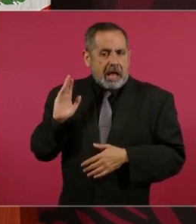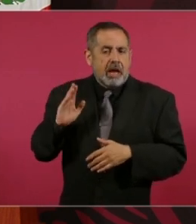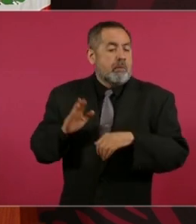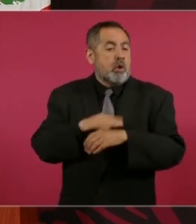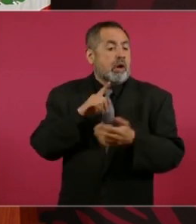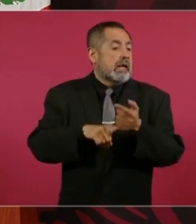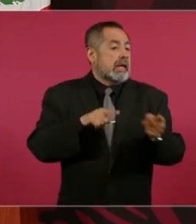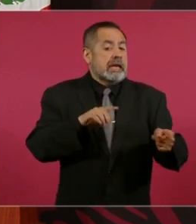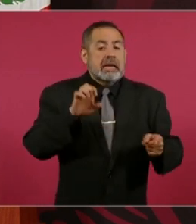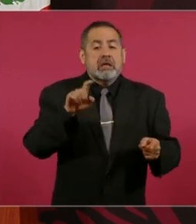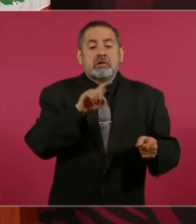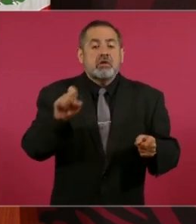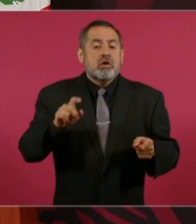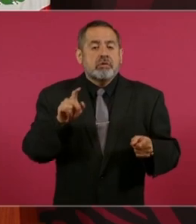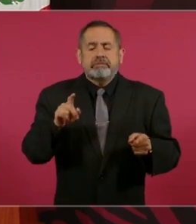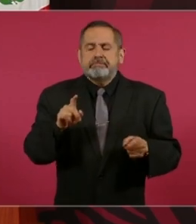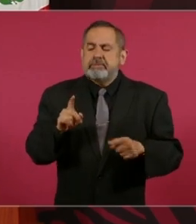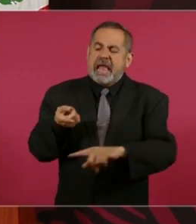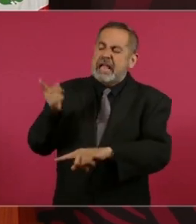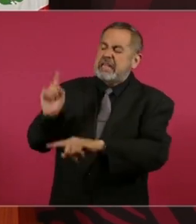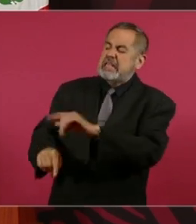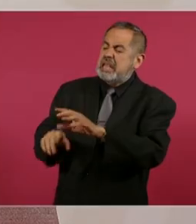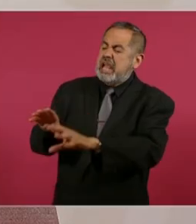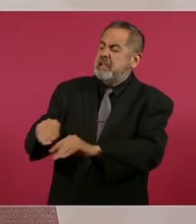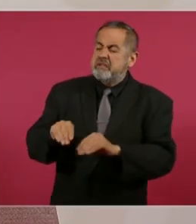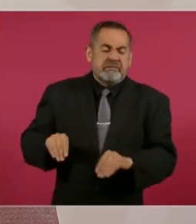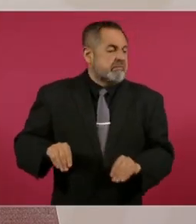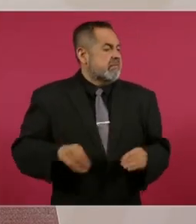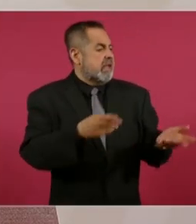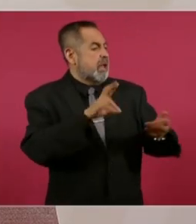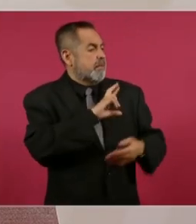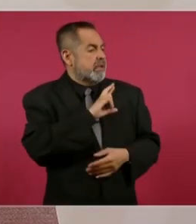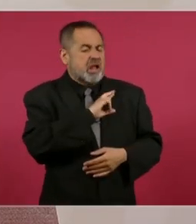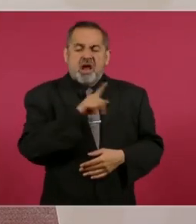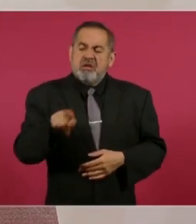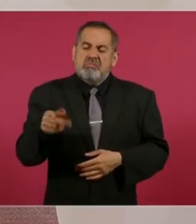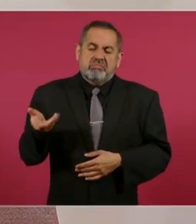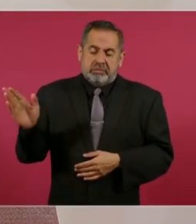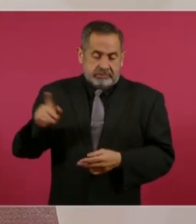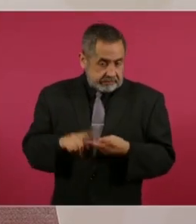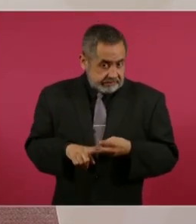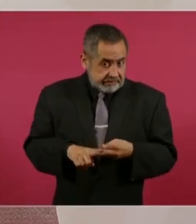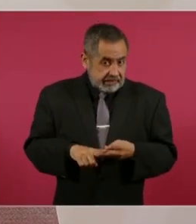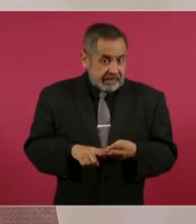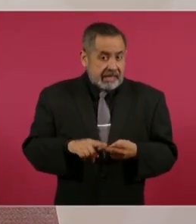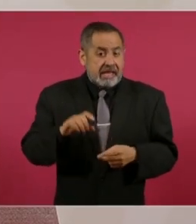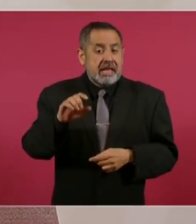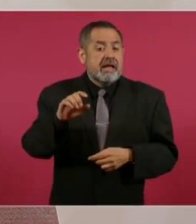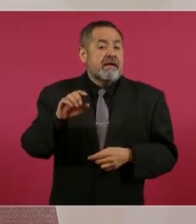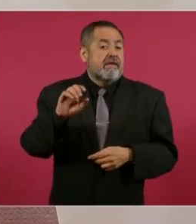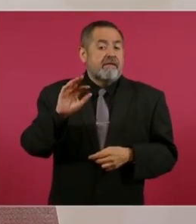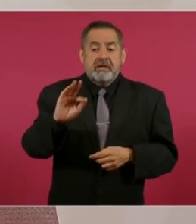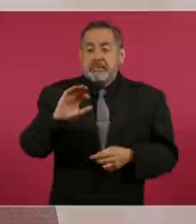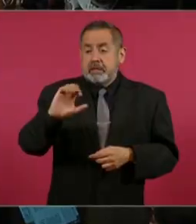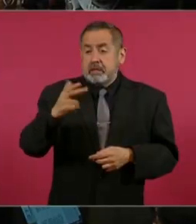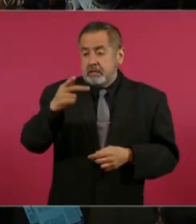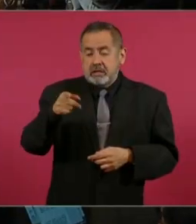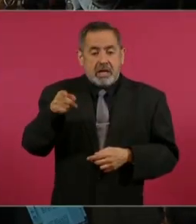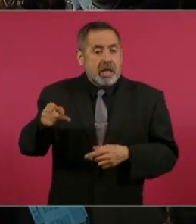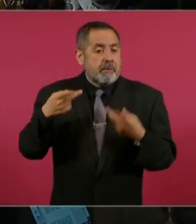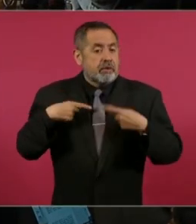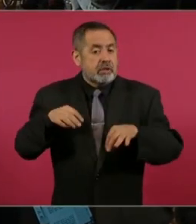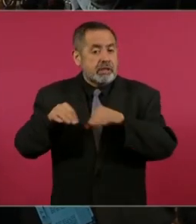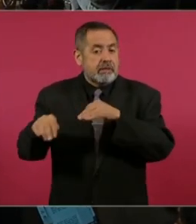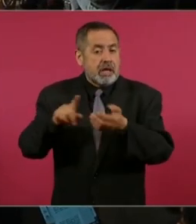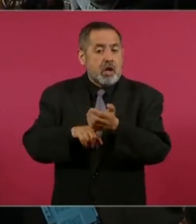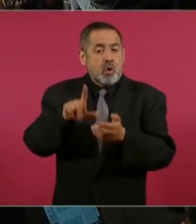Zedillo privatizó los ferrocarriles. Calderón despide 40,000 trabajadores